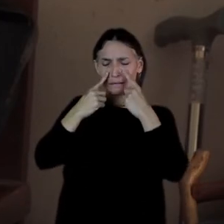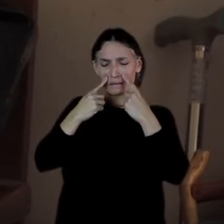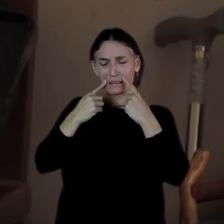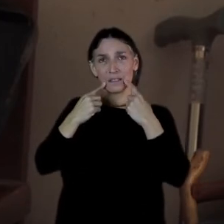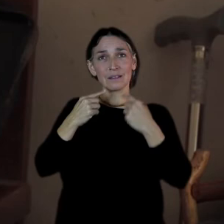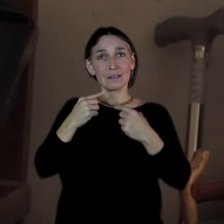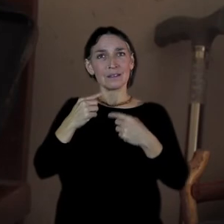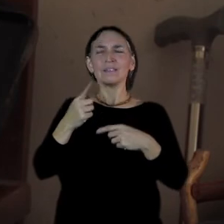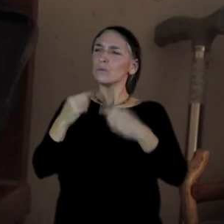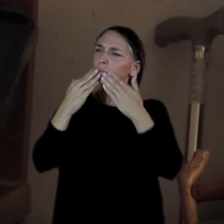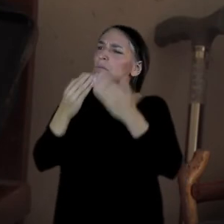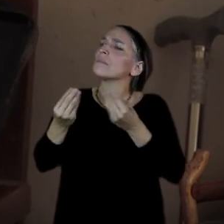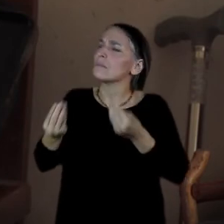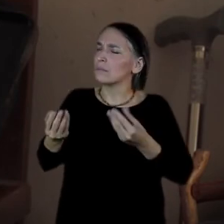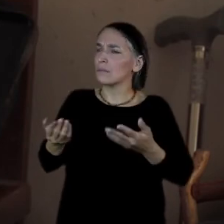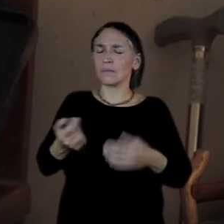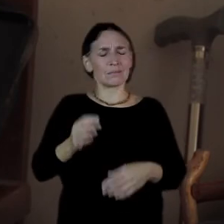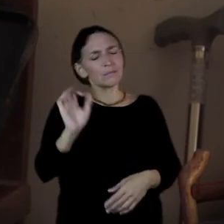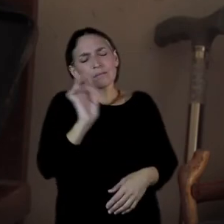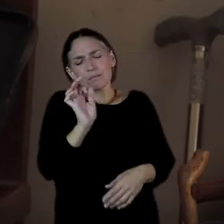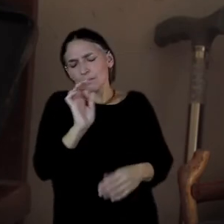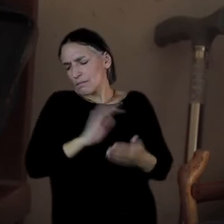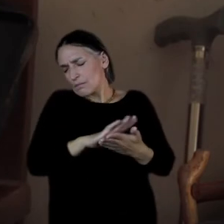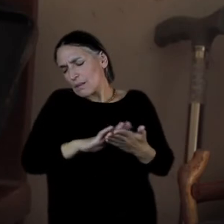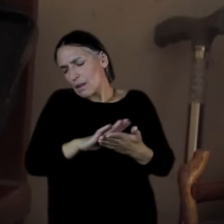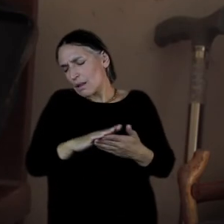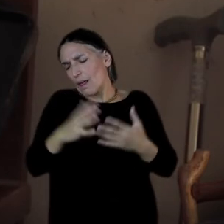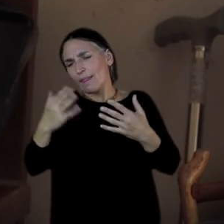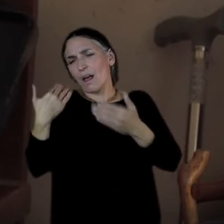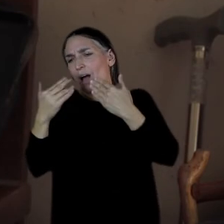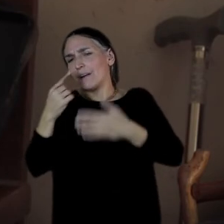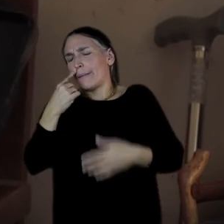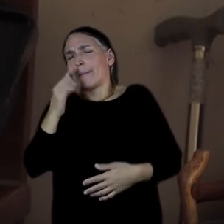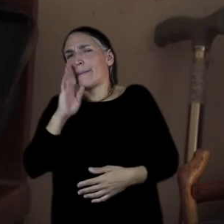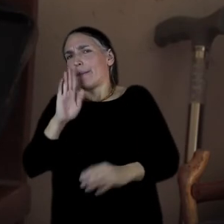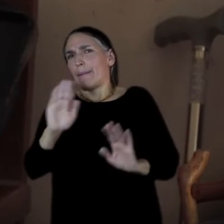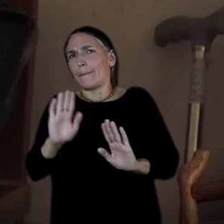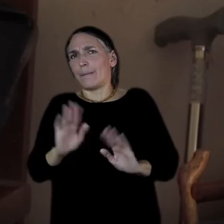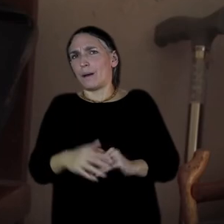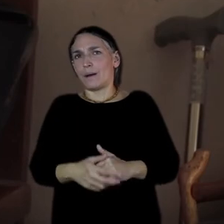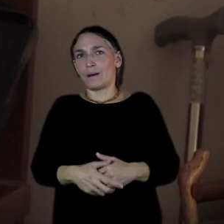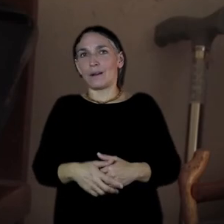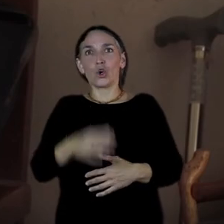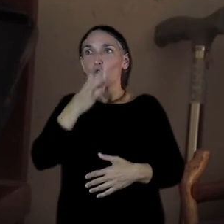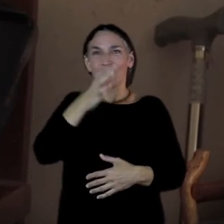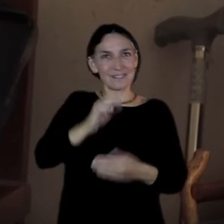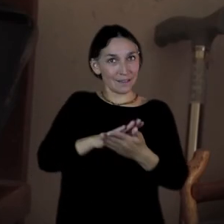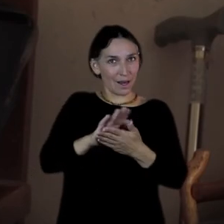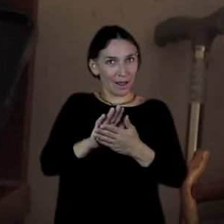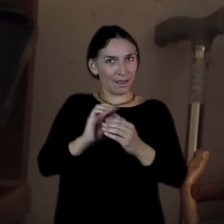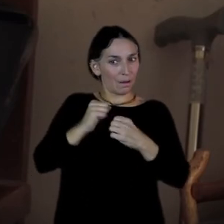yo la veía a veces yo uso me preguntaba qué le pasó nada nada mi padre